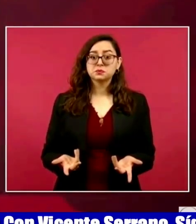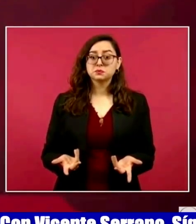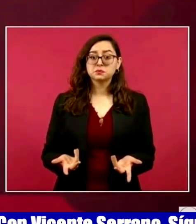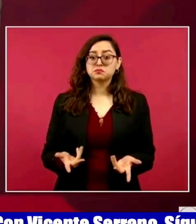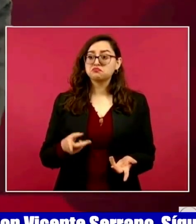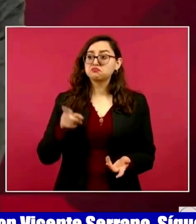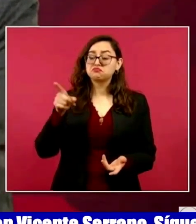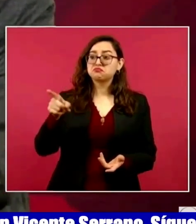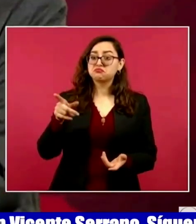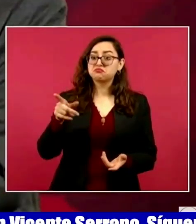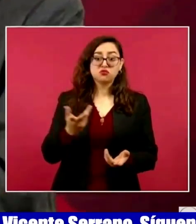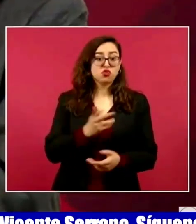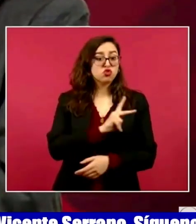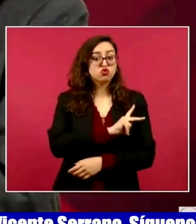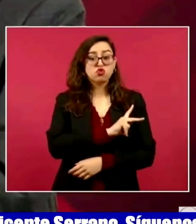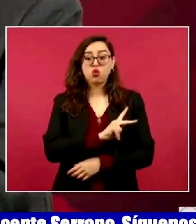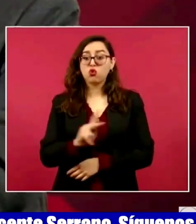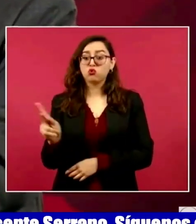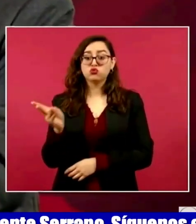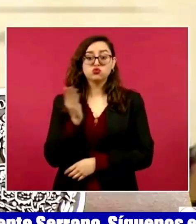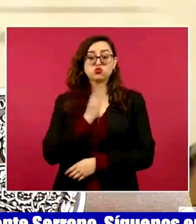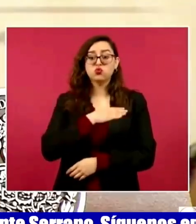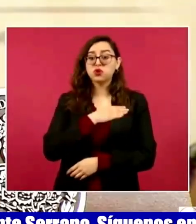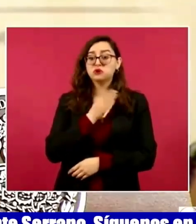castillo de la pureza.